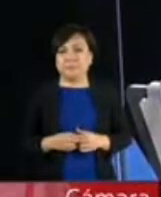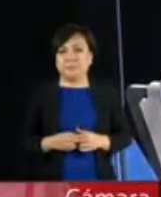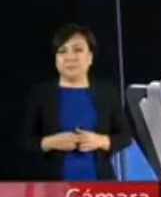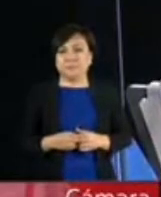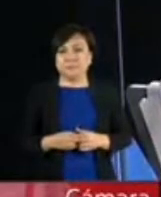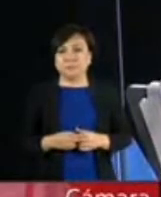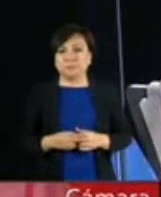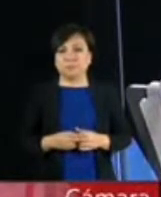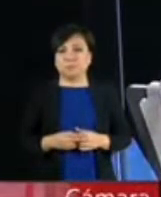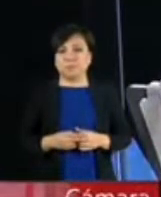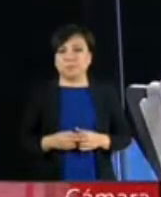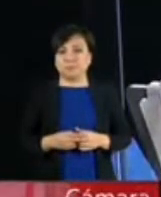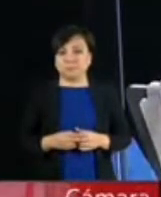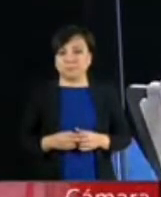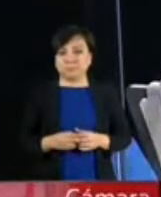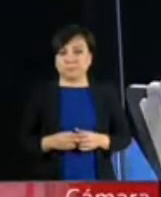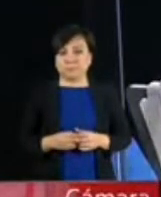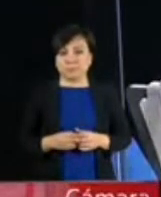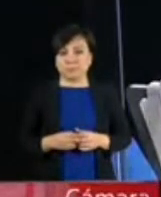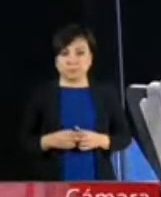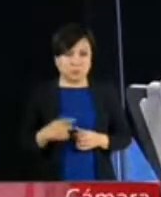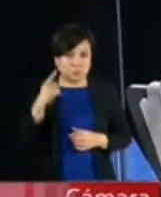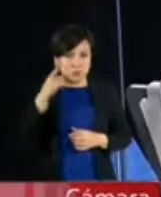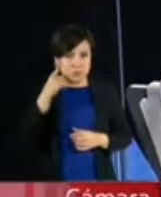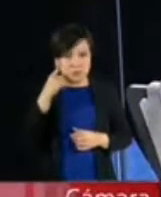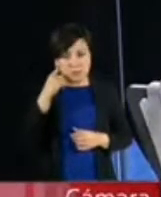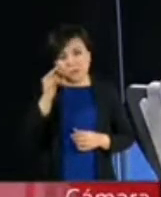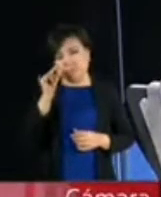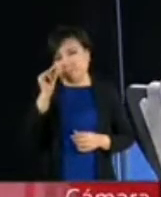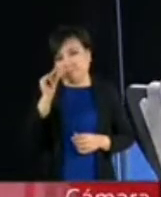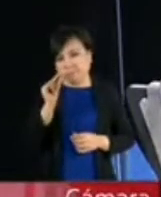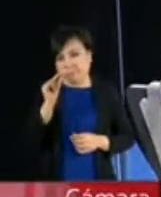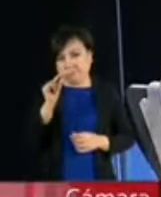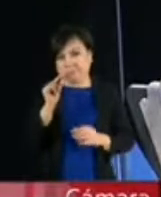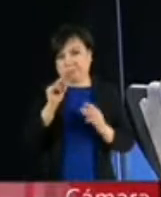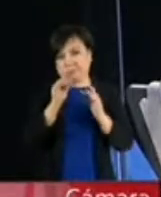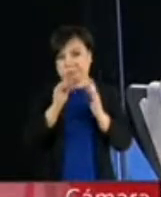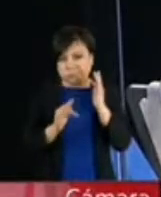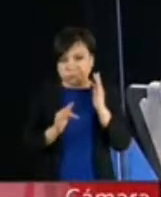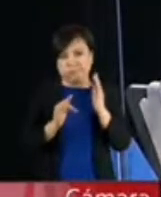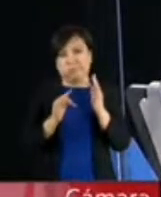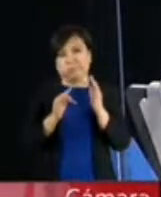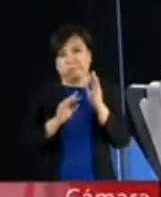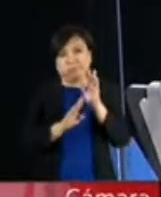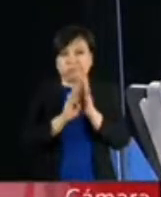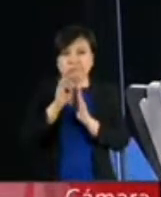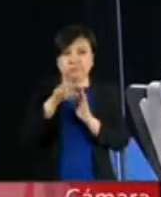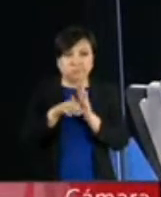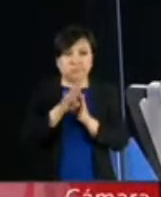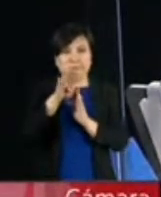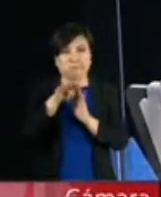¿Me escucha? Bajo y de manera interrumpida, senadora Mayuli.